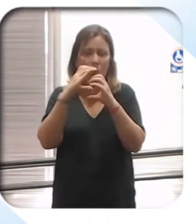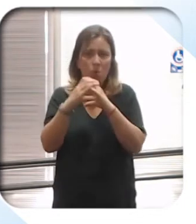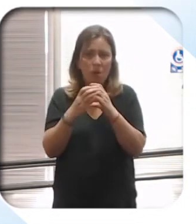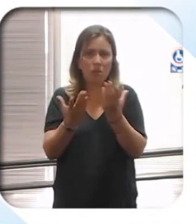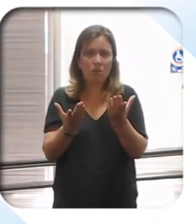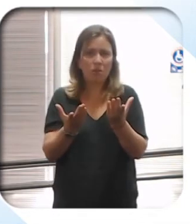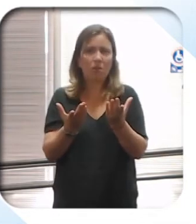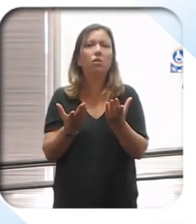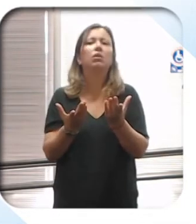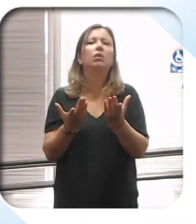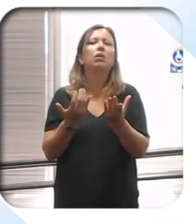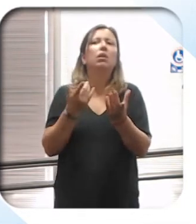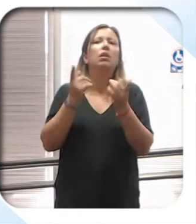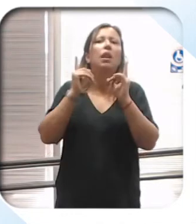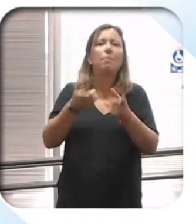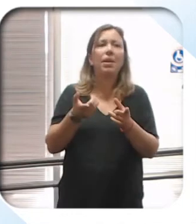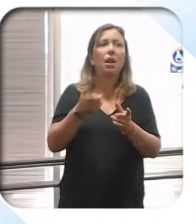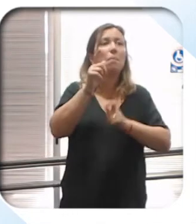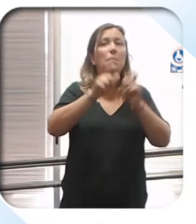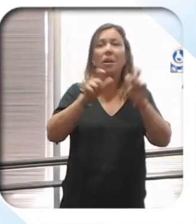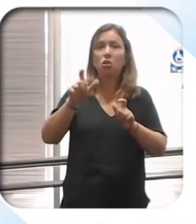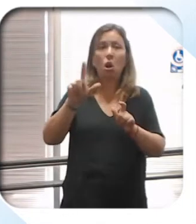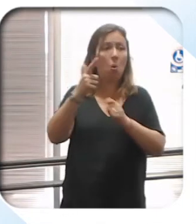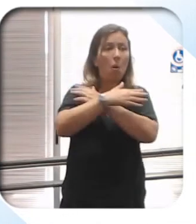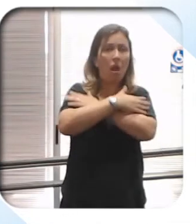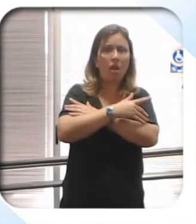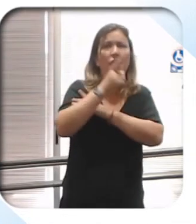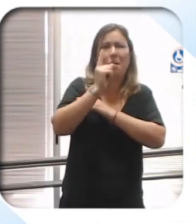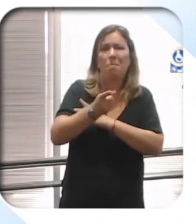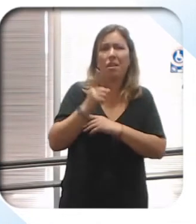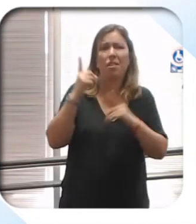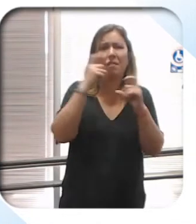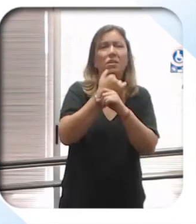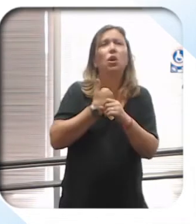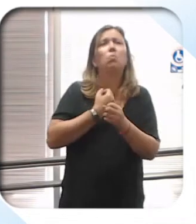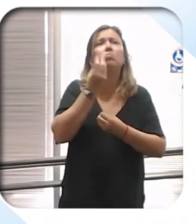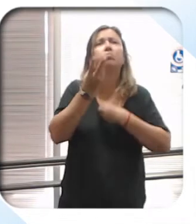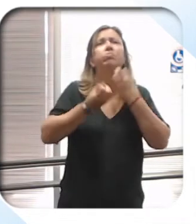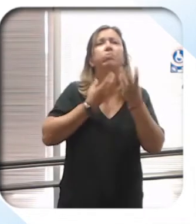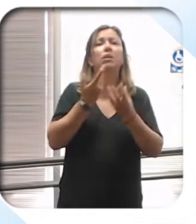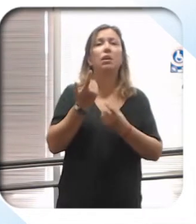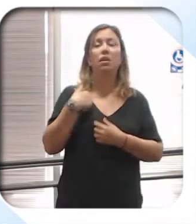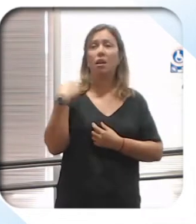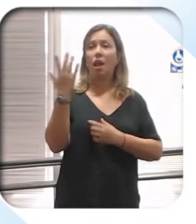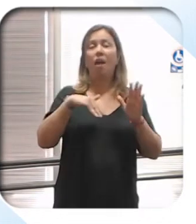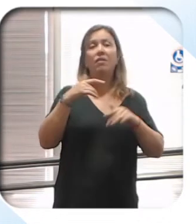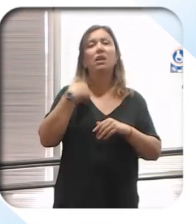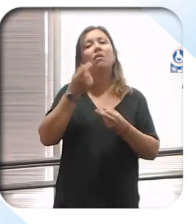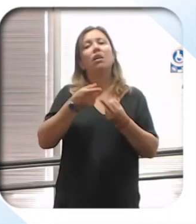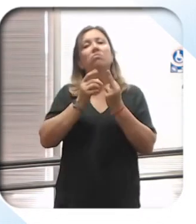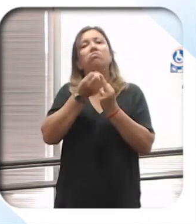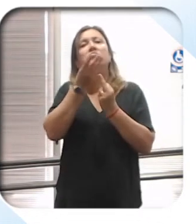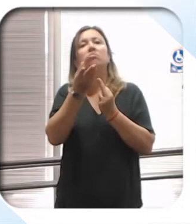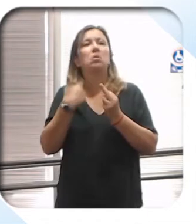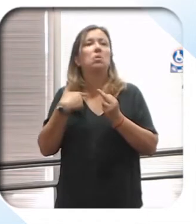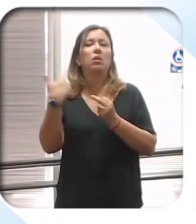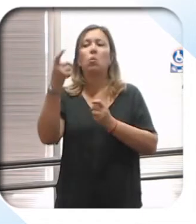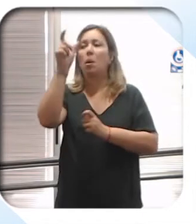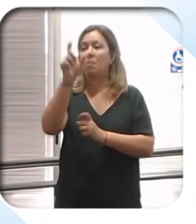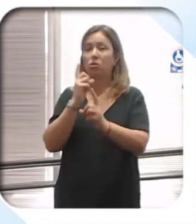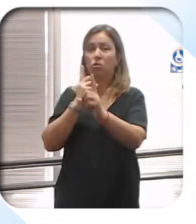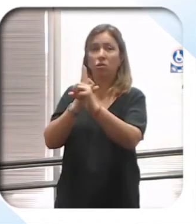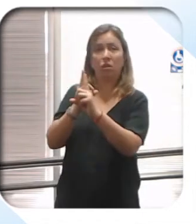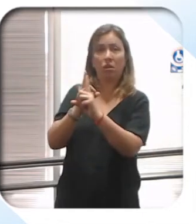que es dificultoso aún en pacientes sin este tipo de trastorno. Muchas veces nosotros hablamos de erección y eyaculación con un